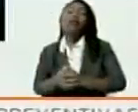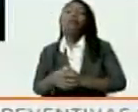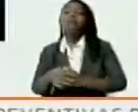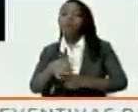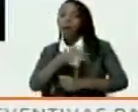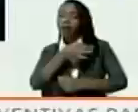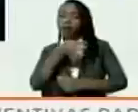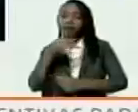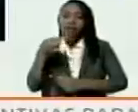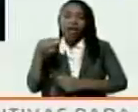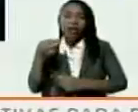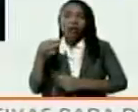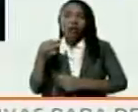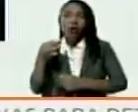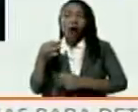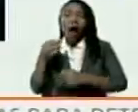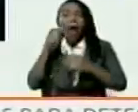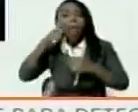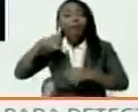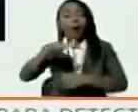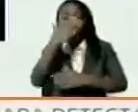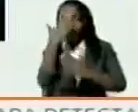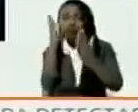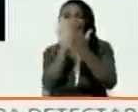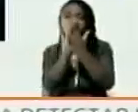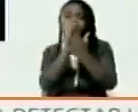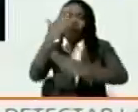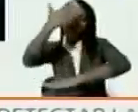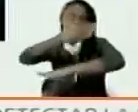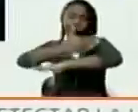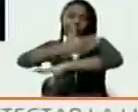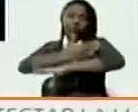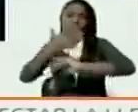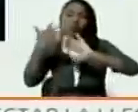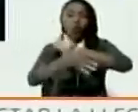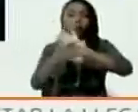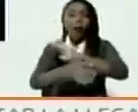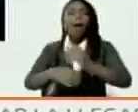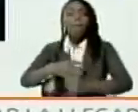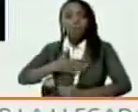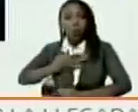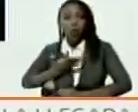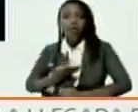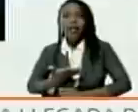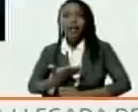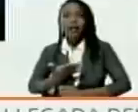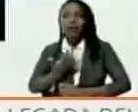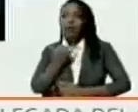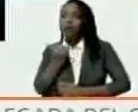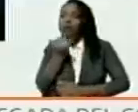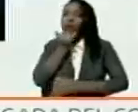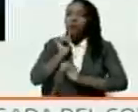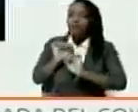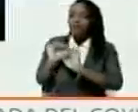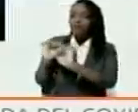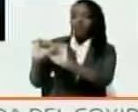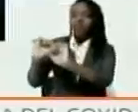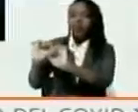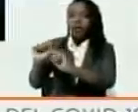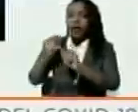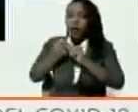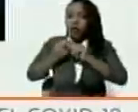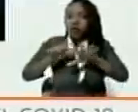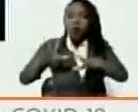efectivamente a la población de la frontera y poder evitar que se expanda